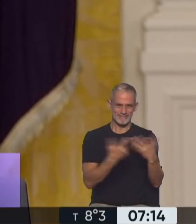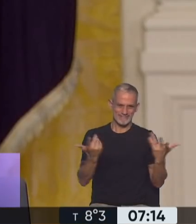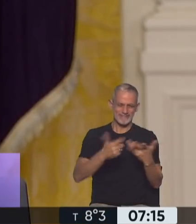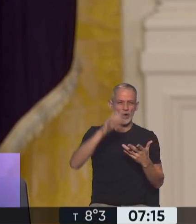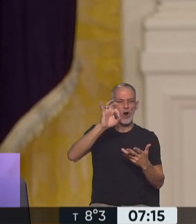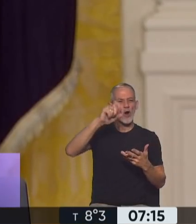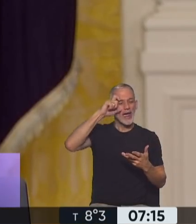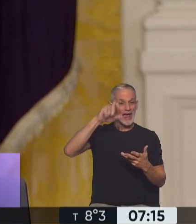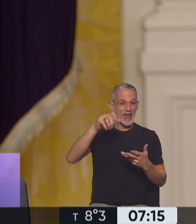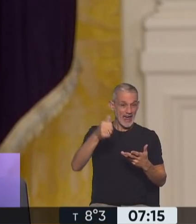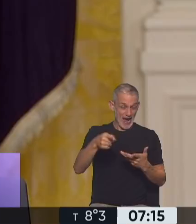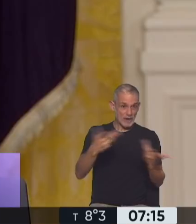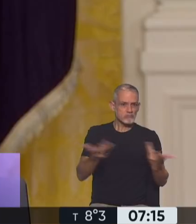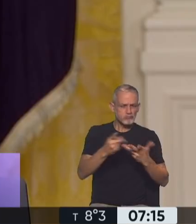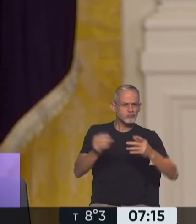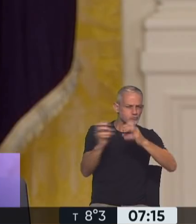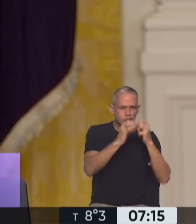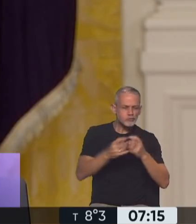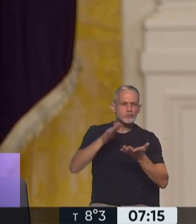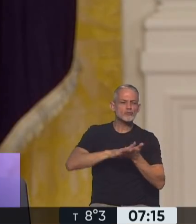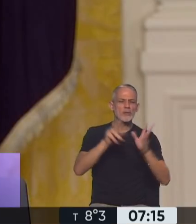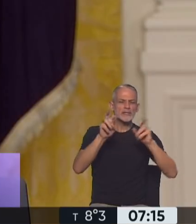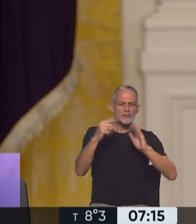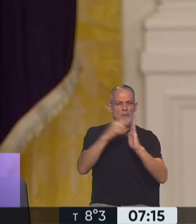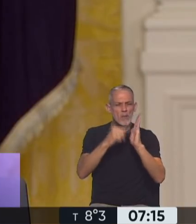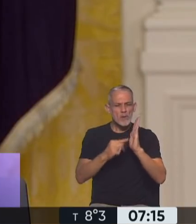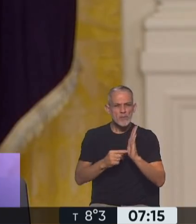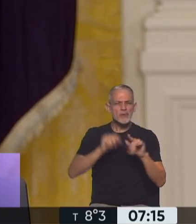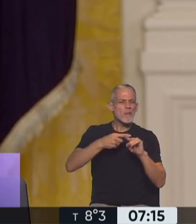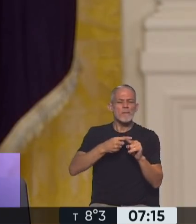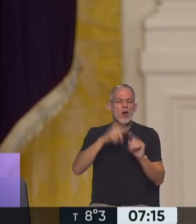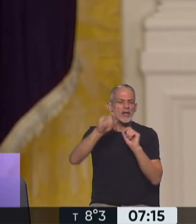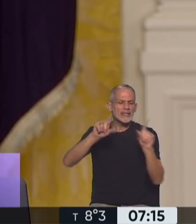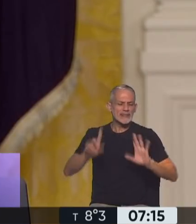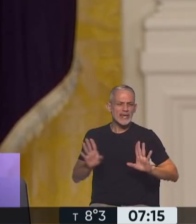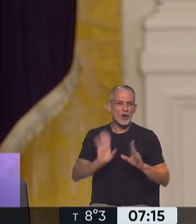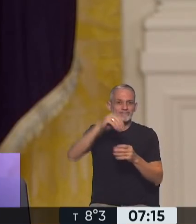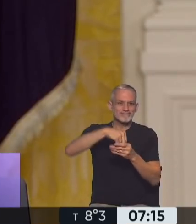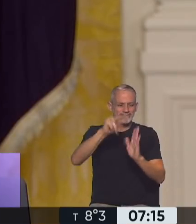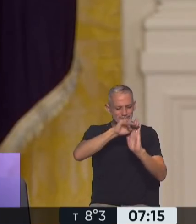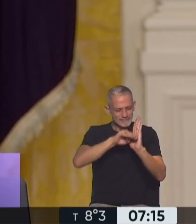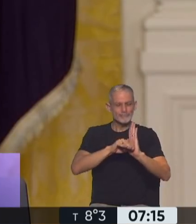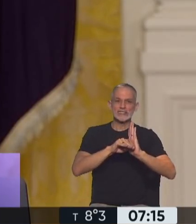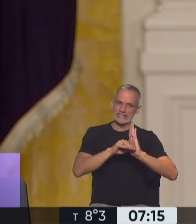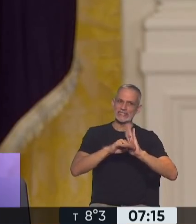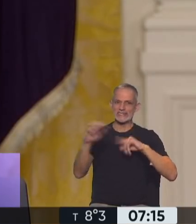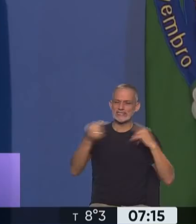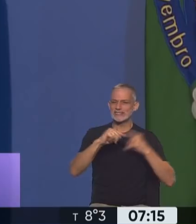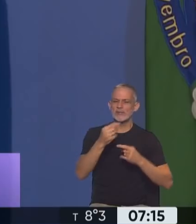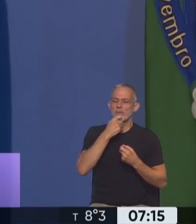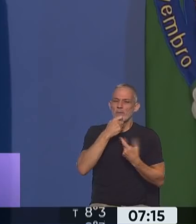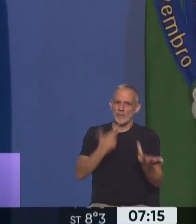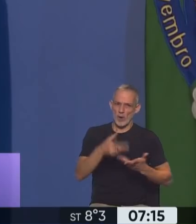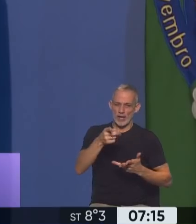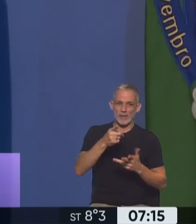de Estados Americanos y allí se debatirá sobre aspectos políticos a nivel regional en los que se incluyen ciertas polémicas, como